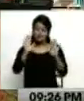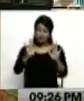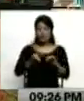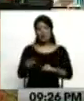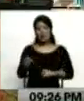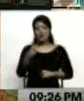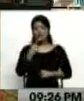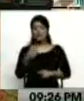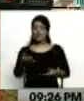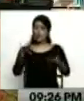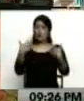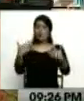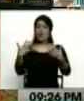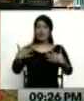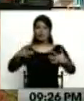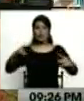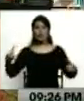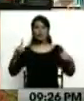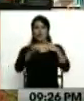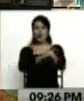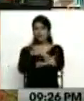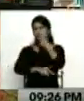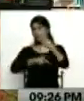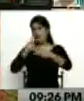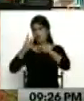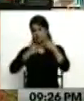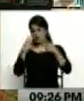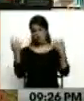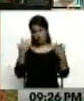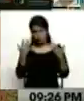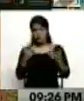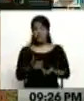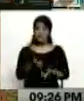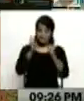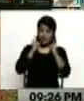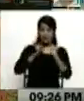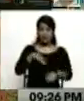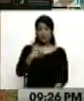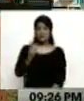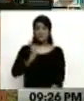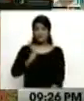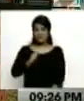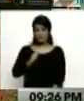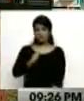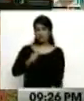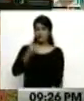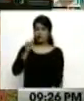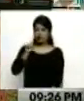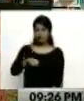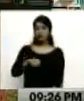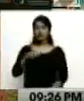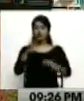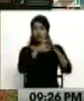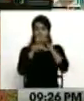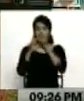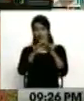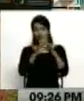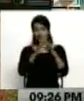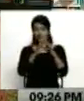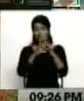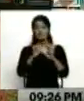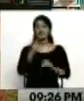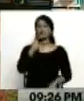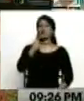ellos por eso es urgente un cambio político profundo que haga posible una convivencia ciudadana